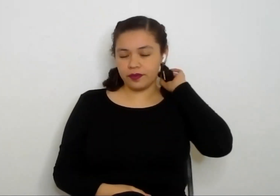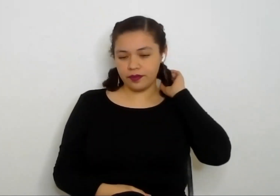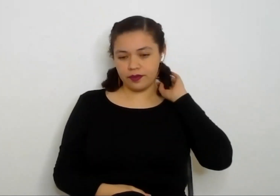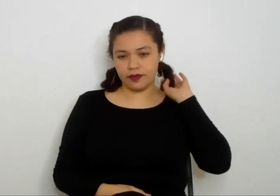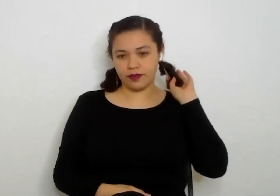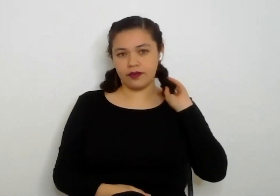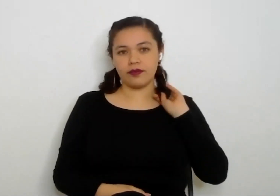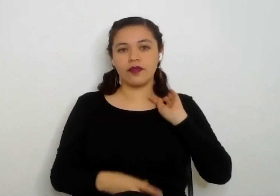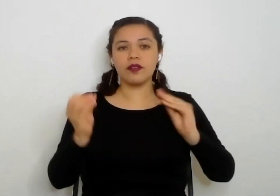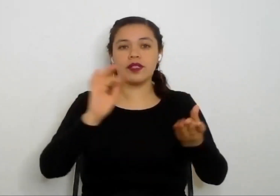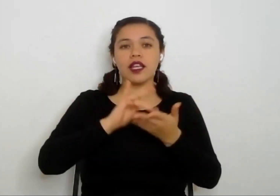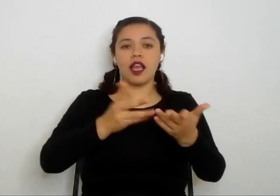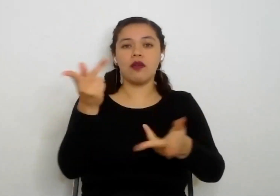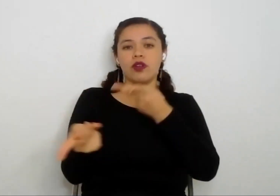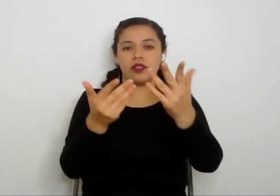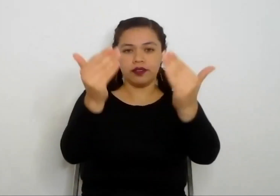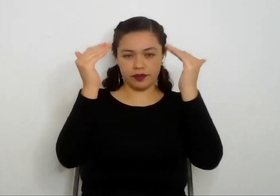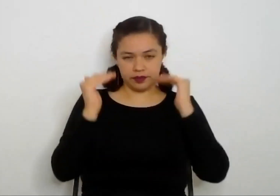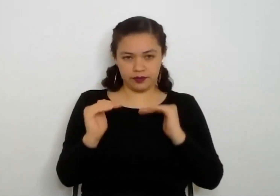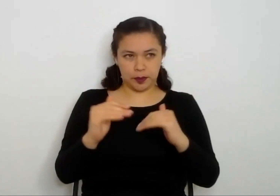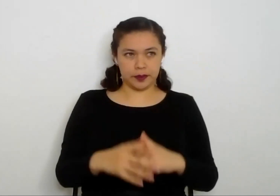Muchas gracias. Siguiente pregunta.